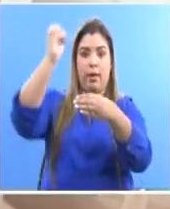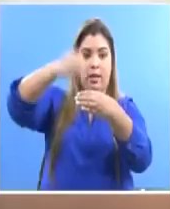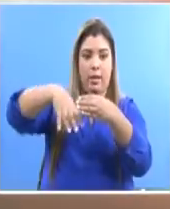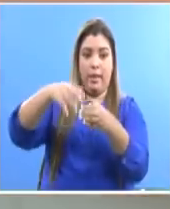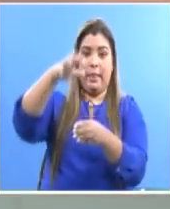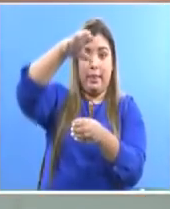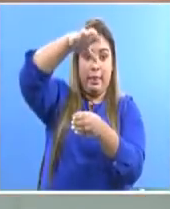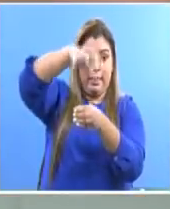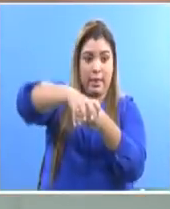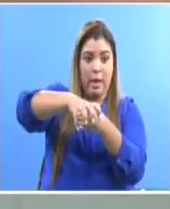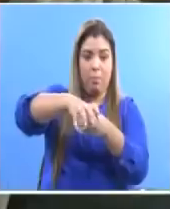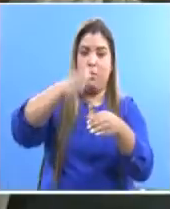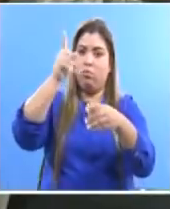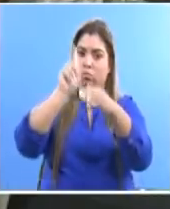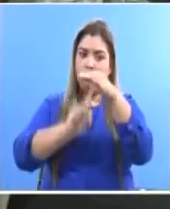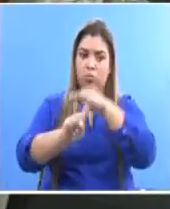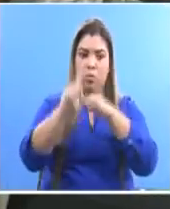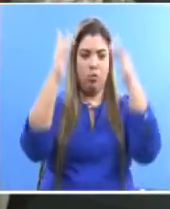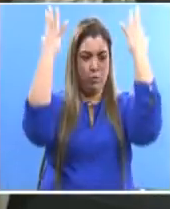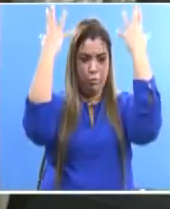cerrada. Pasa al baño a ducharte.